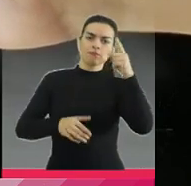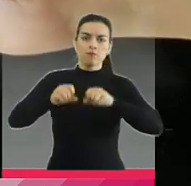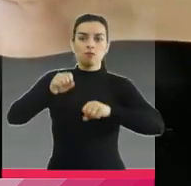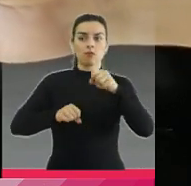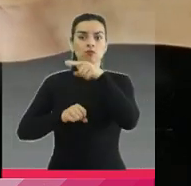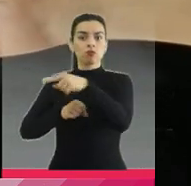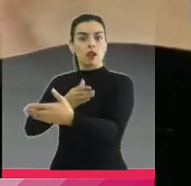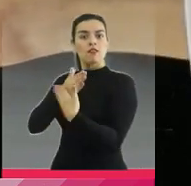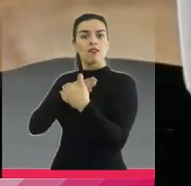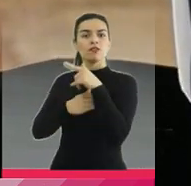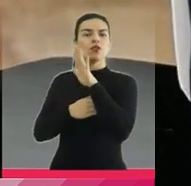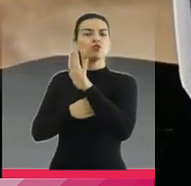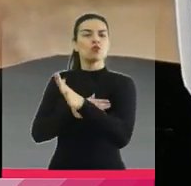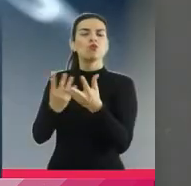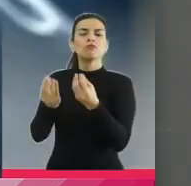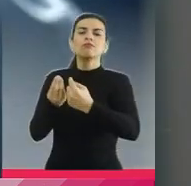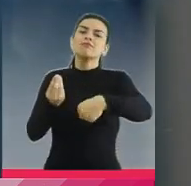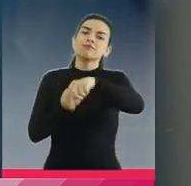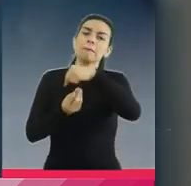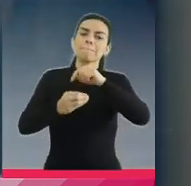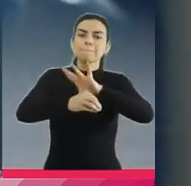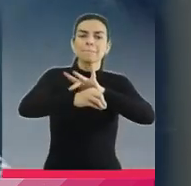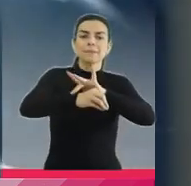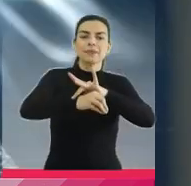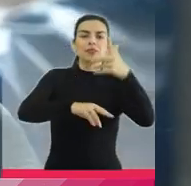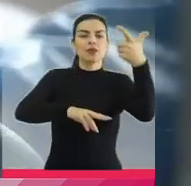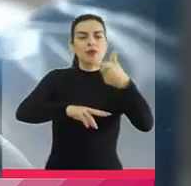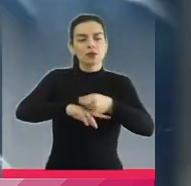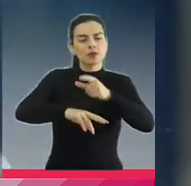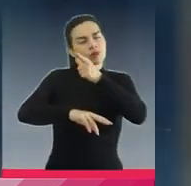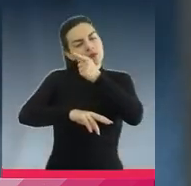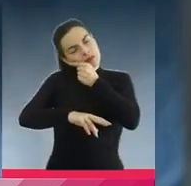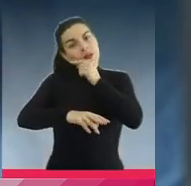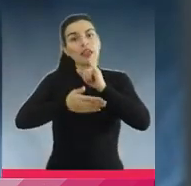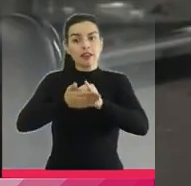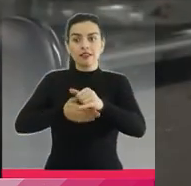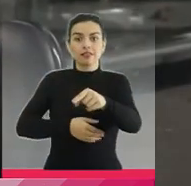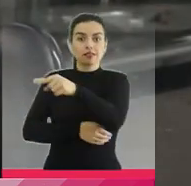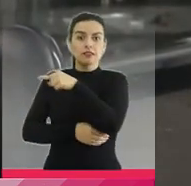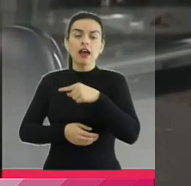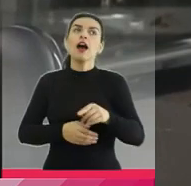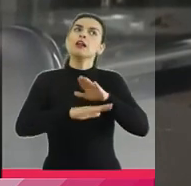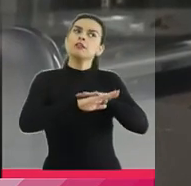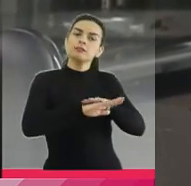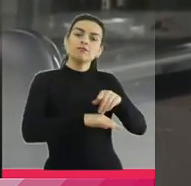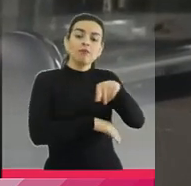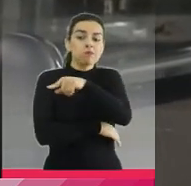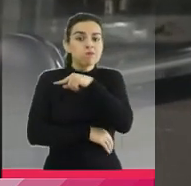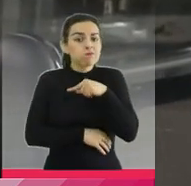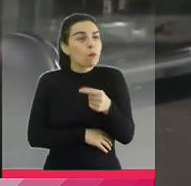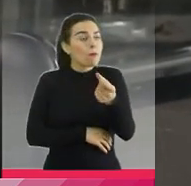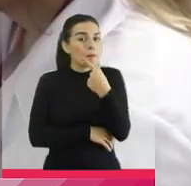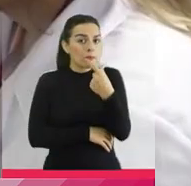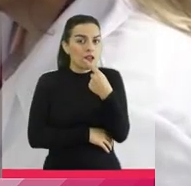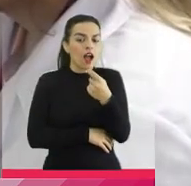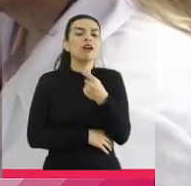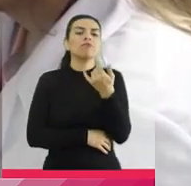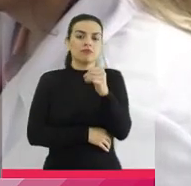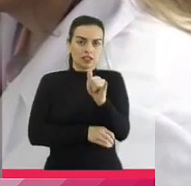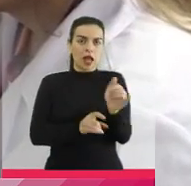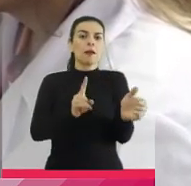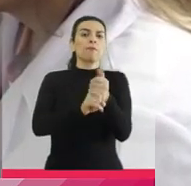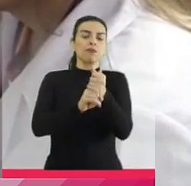de anestesiología el instituto nacional de vigilancia de medicamentos y alimentos confirmó que se logró identificar una lista de medicamentos